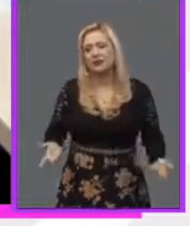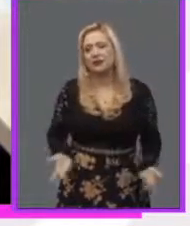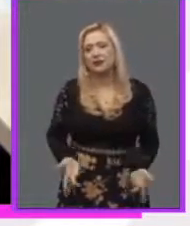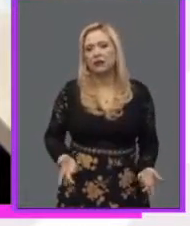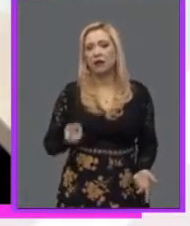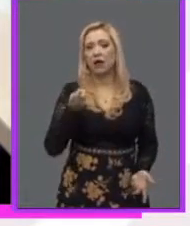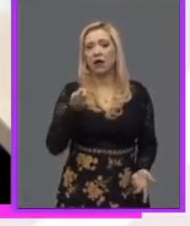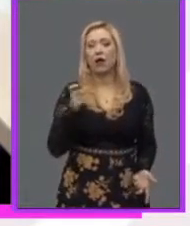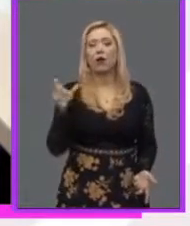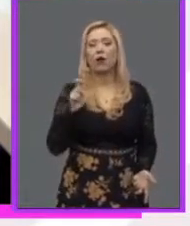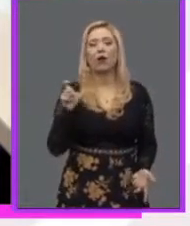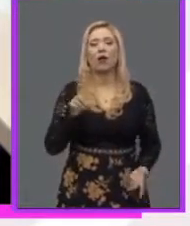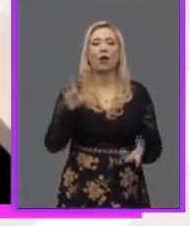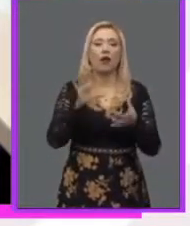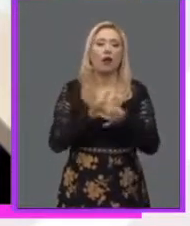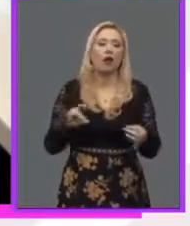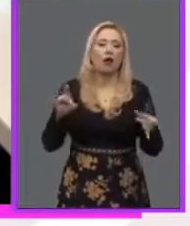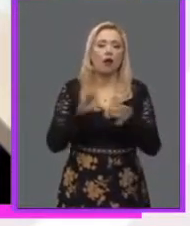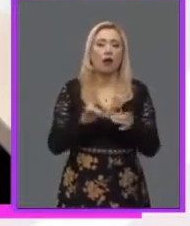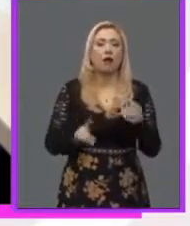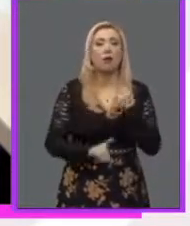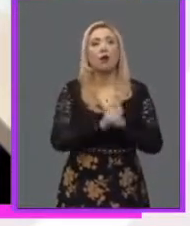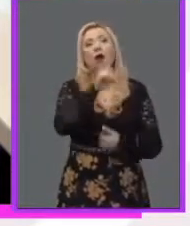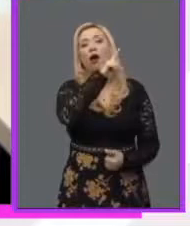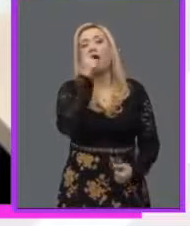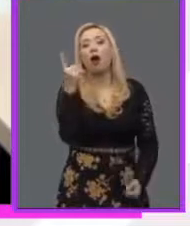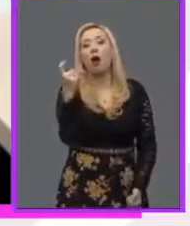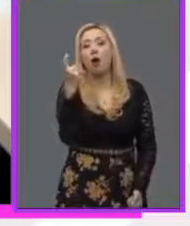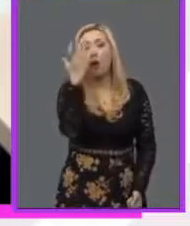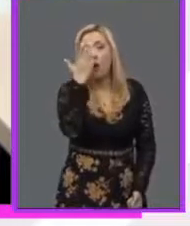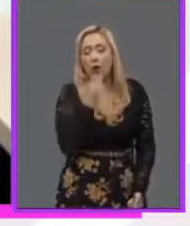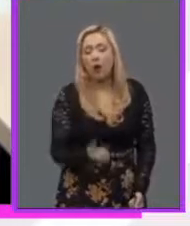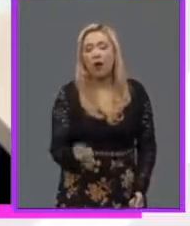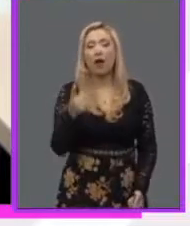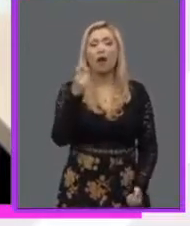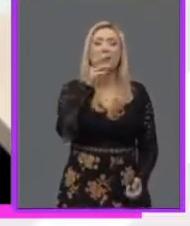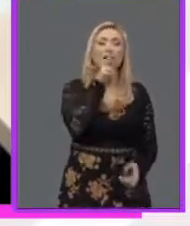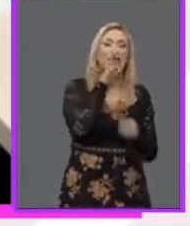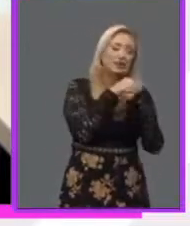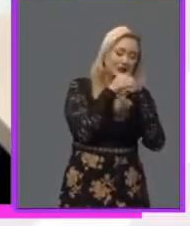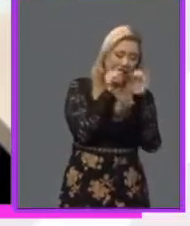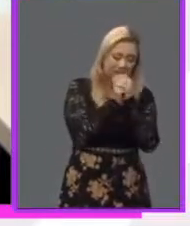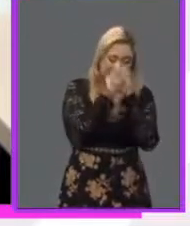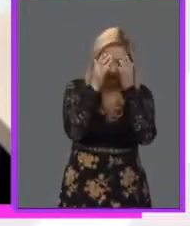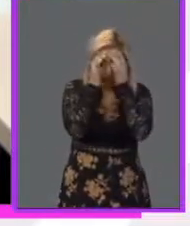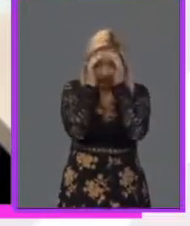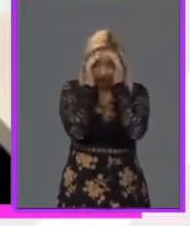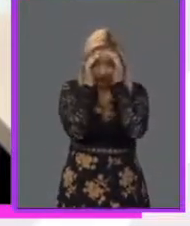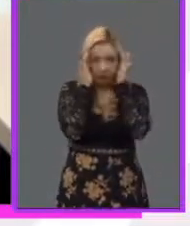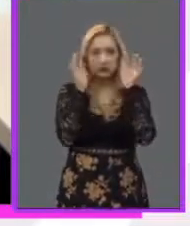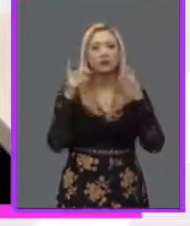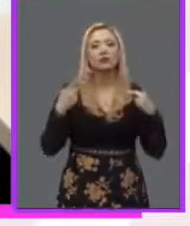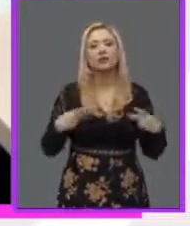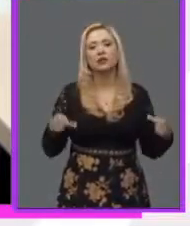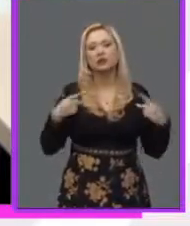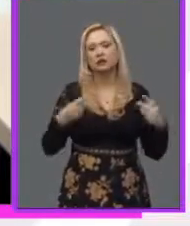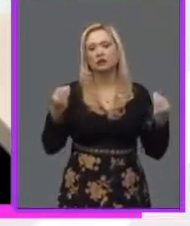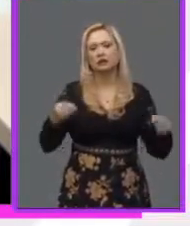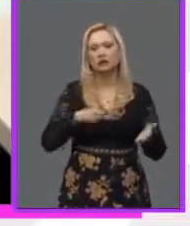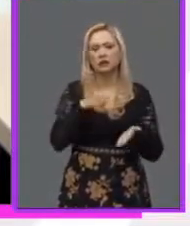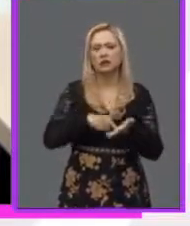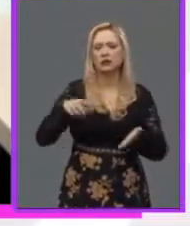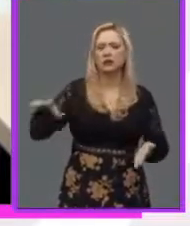cuando empezó a hablar en medios de comunicación de la crisis del agua, la falta de acceso, estamos atravesando un problema. La gente en